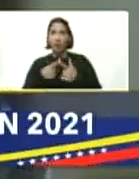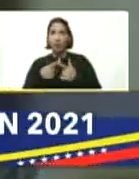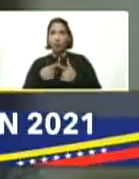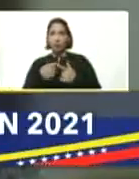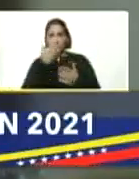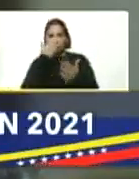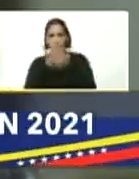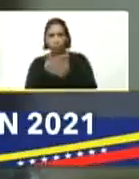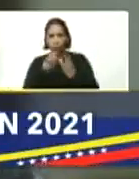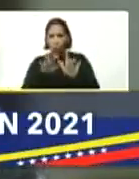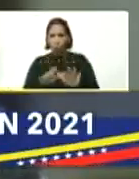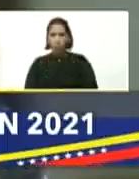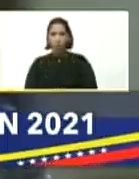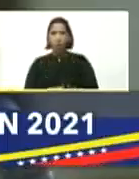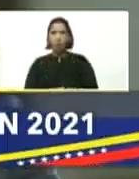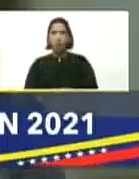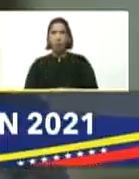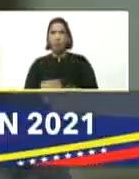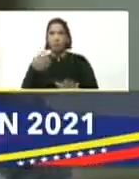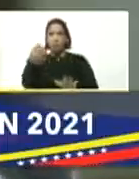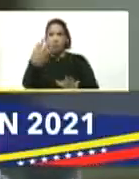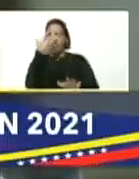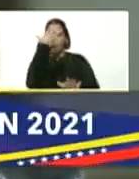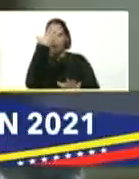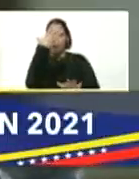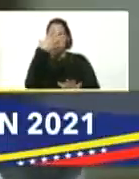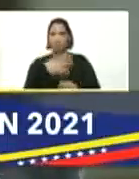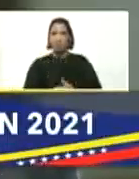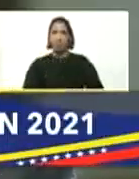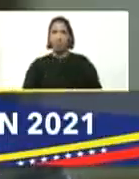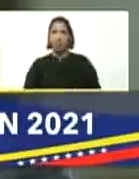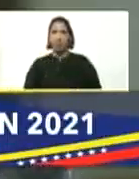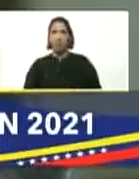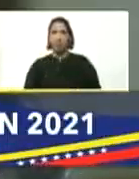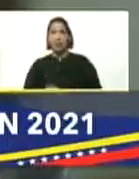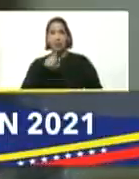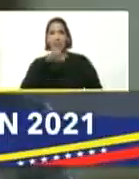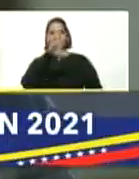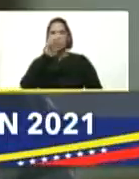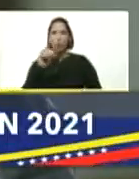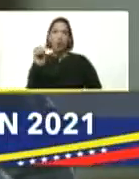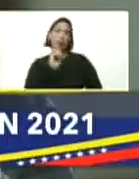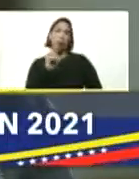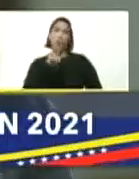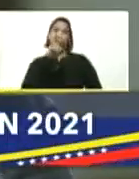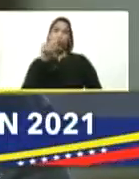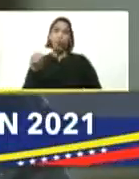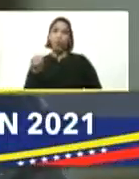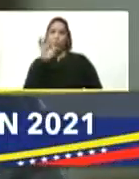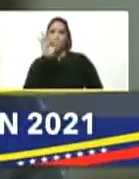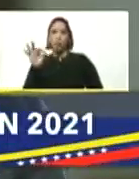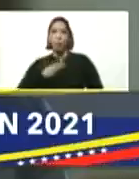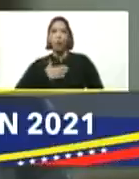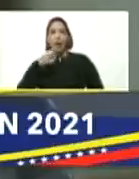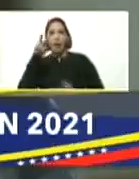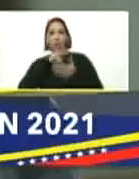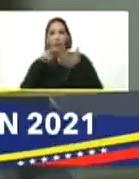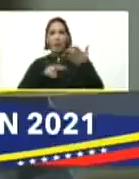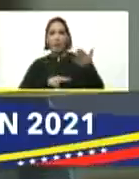computadora que tiene luz por detrás y ilumina el texto, que lo pones a 150 o 200, puedes leer el libro